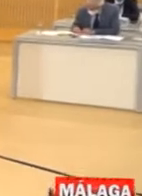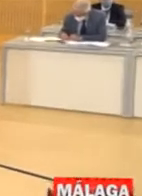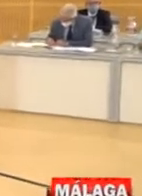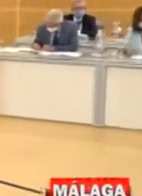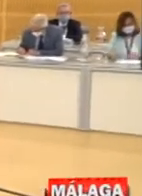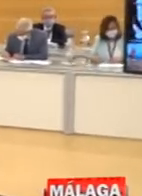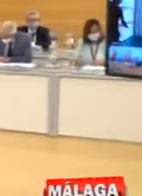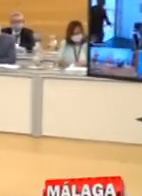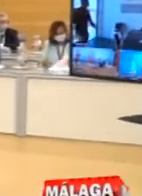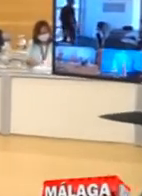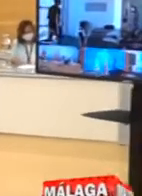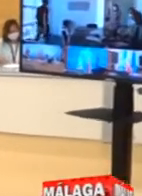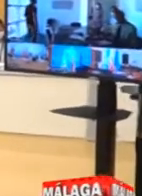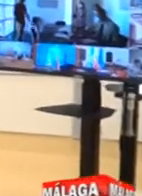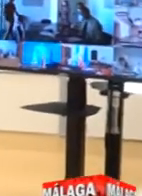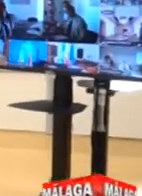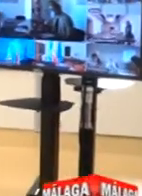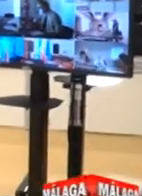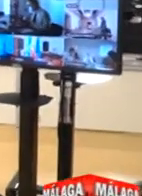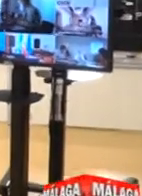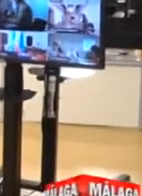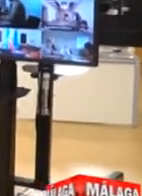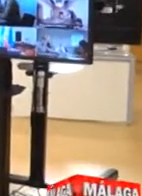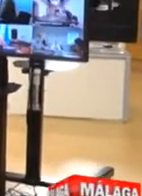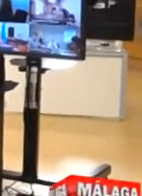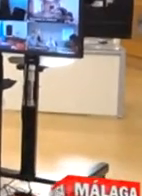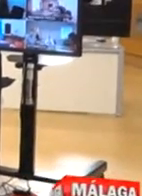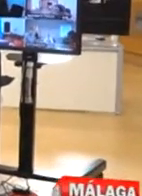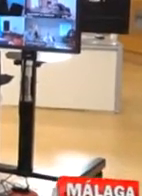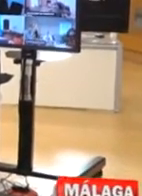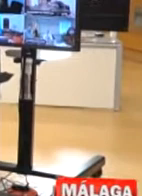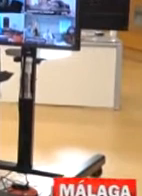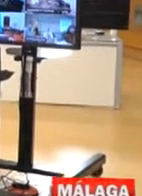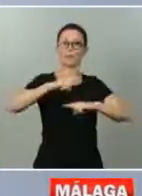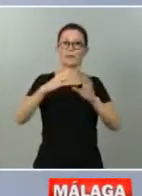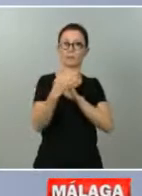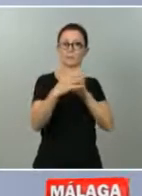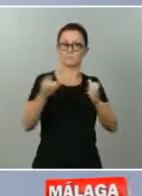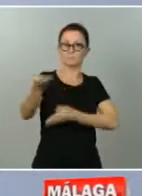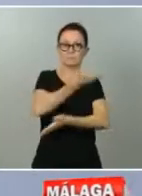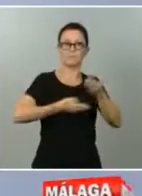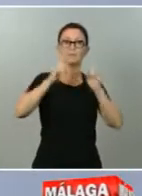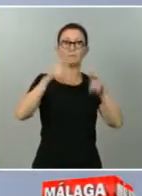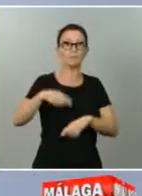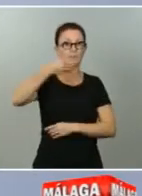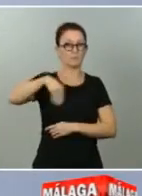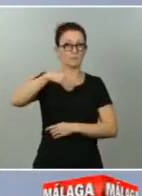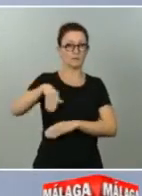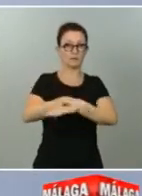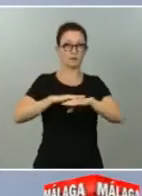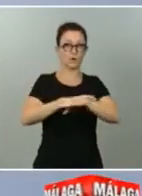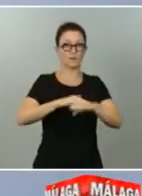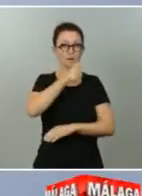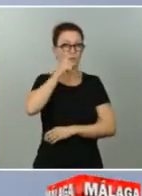telemática para analizar el inicio del curso escolar a principios de septiembre. El interés del presidente del gobierno Sánchez en preparar, en el caso de mi